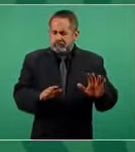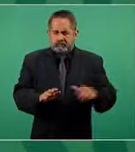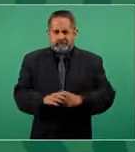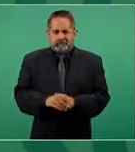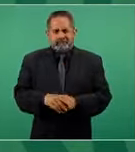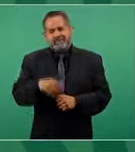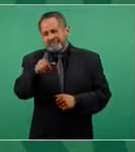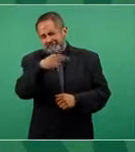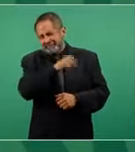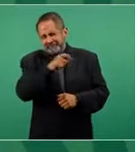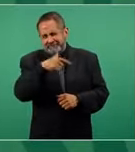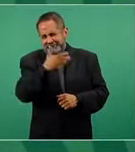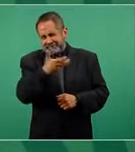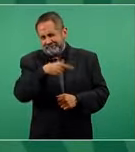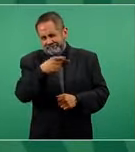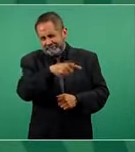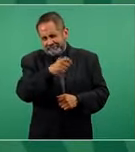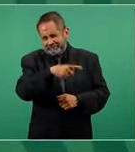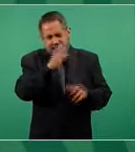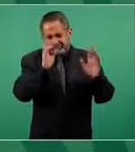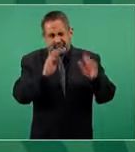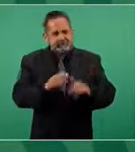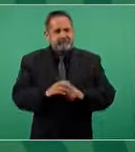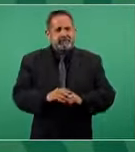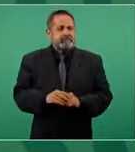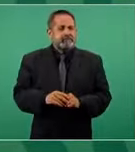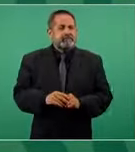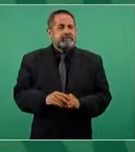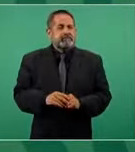como lo hacen de manera